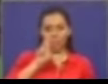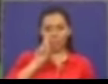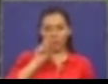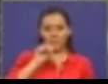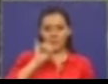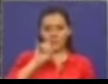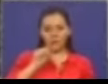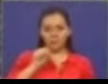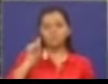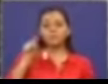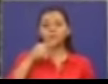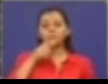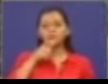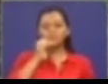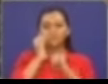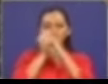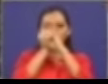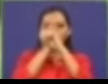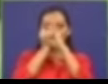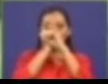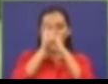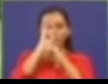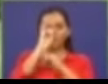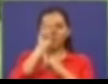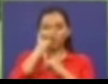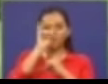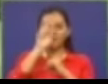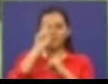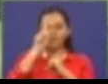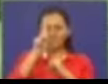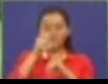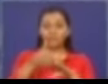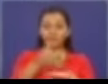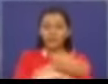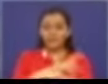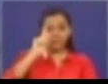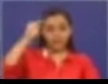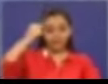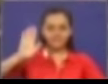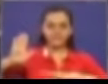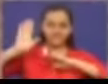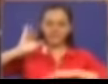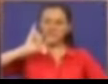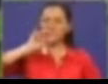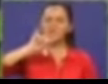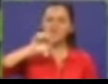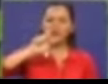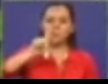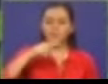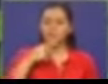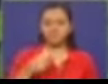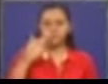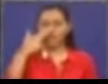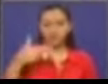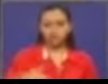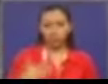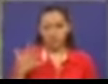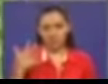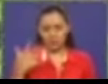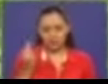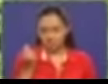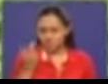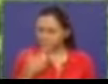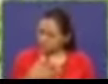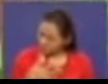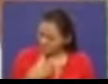Esto está a cargo del INIAP. Pero antes, cuando yo llegué al gobierno, crean, el INIAP no tenía ni para gasolina. Pero